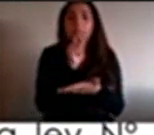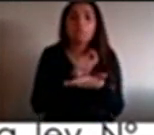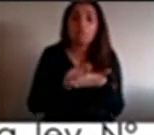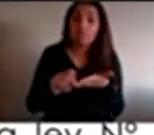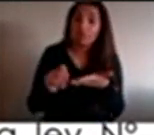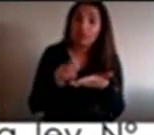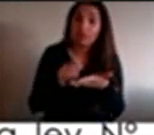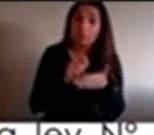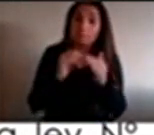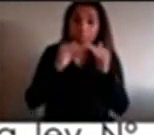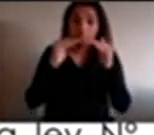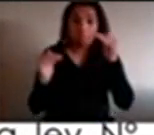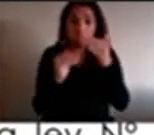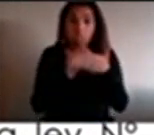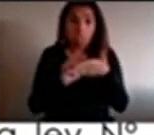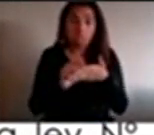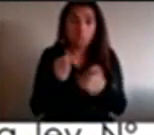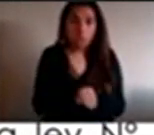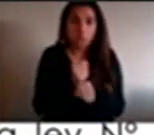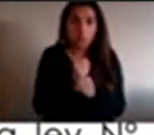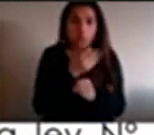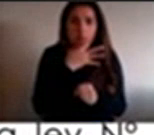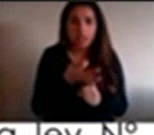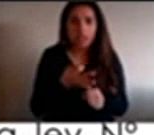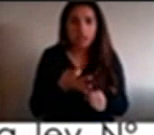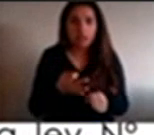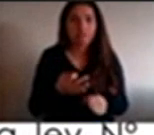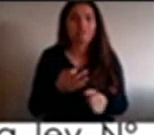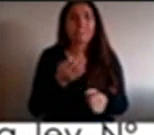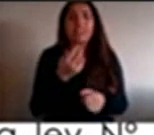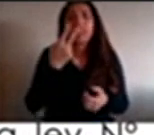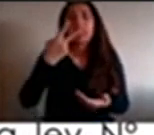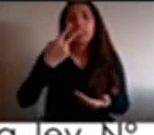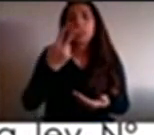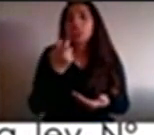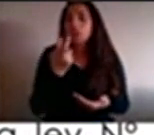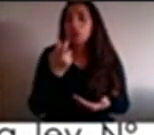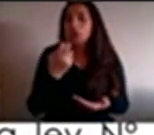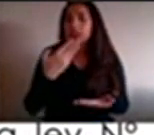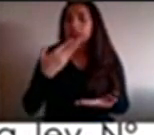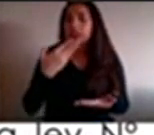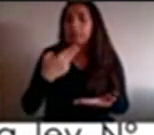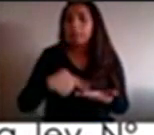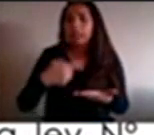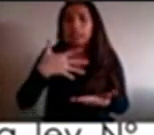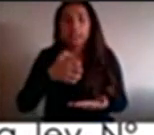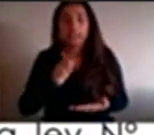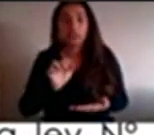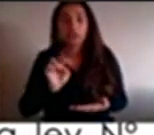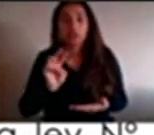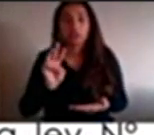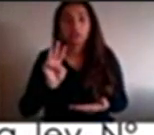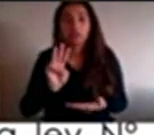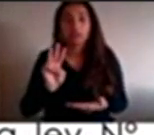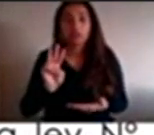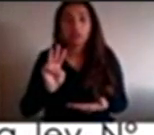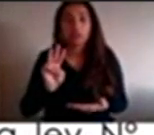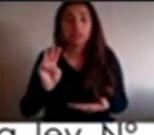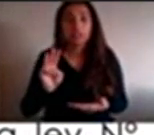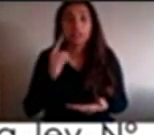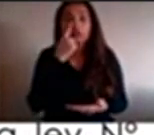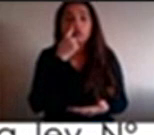de dichos contratos señalados, tenemos que 12.533 corresponden a hombres y